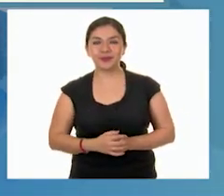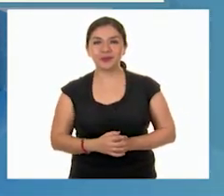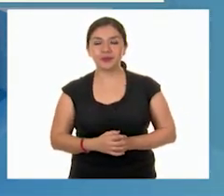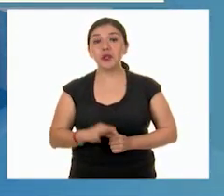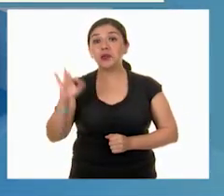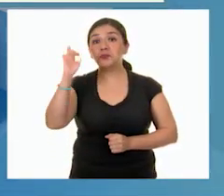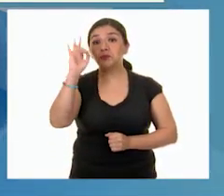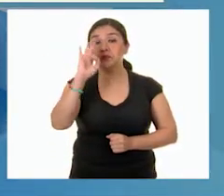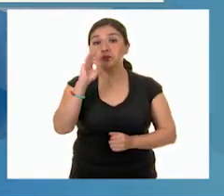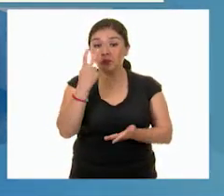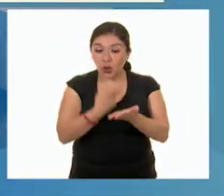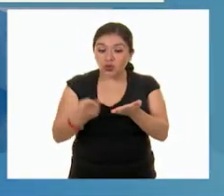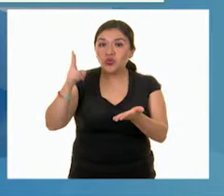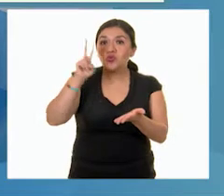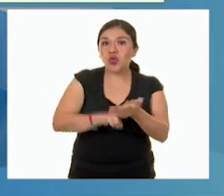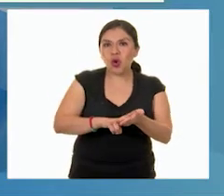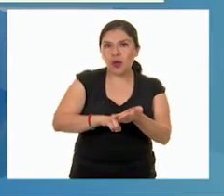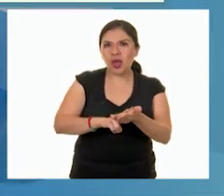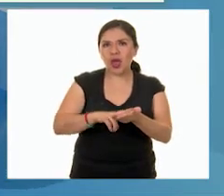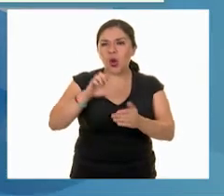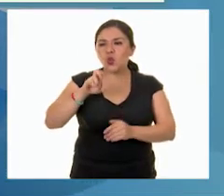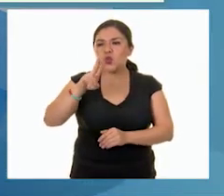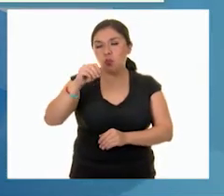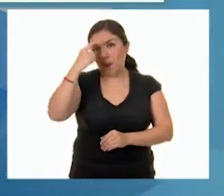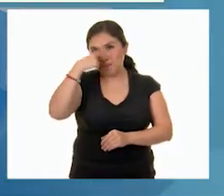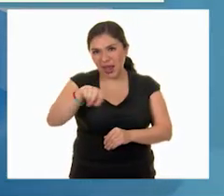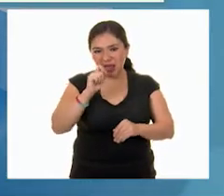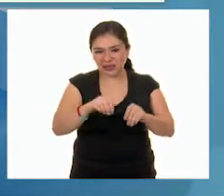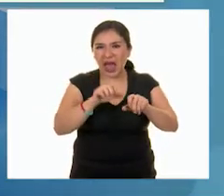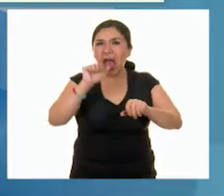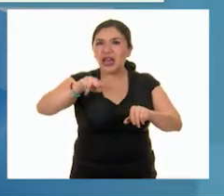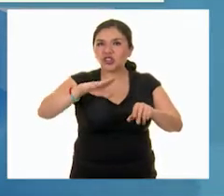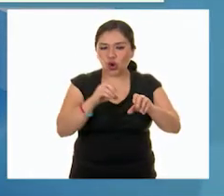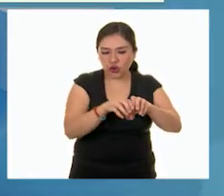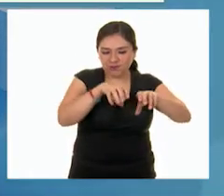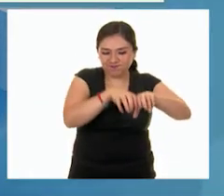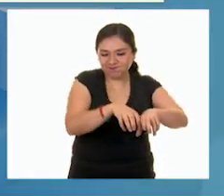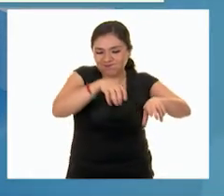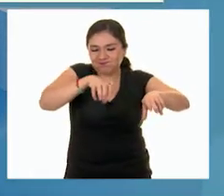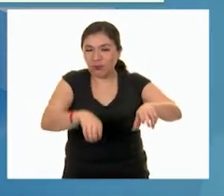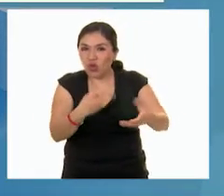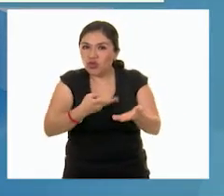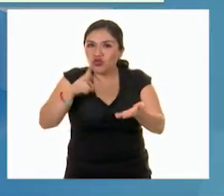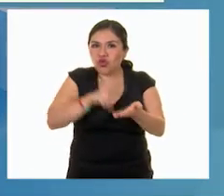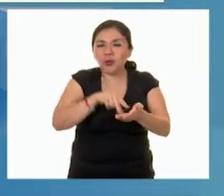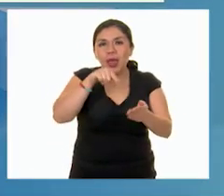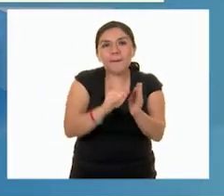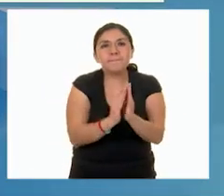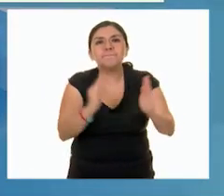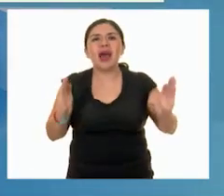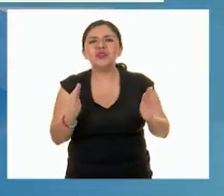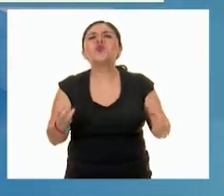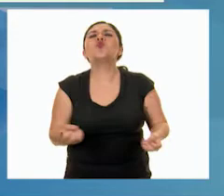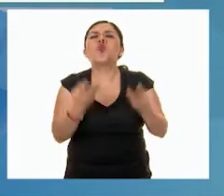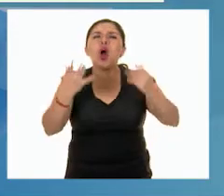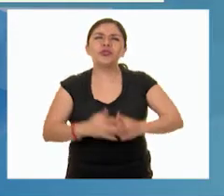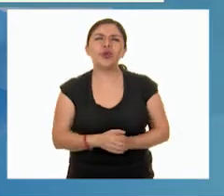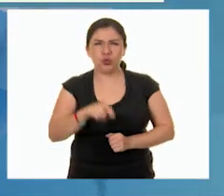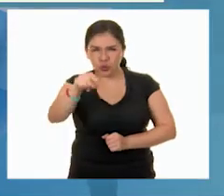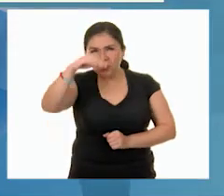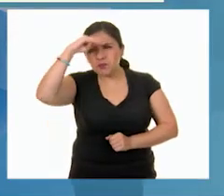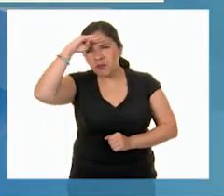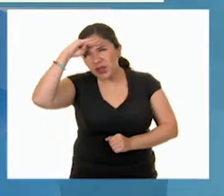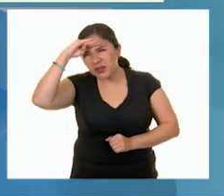Si duplican el número de cubos a lo ancho de cada cuerpo, ¿en cuánto se incrementa su volumen?